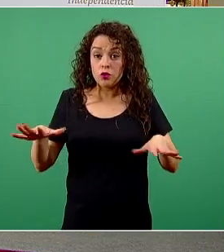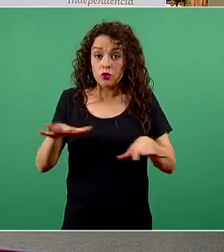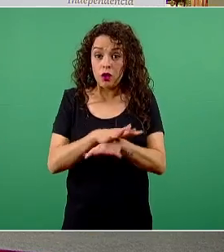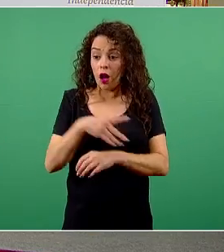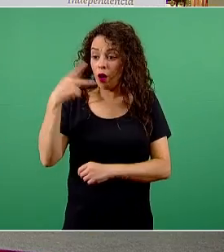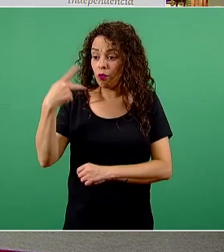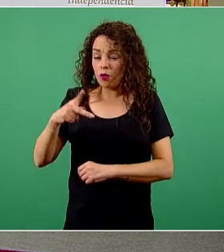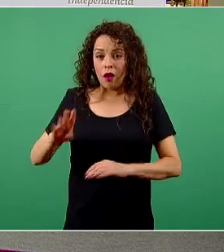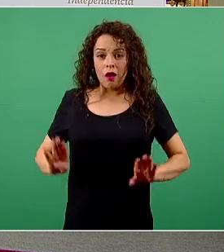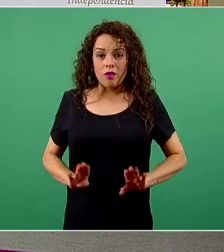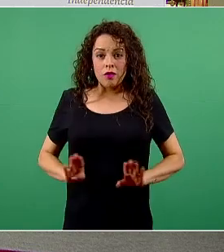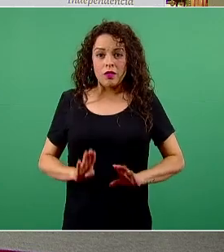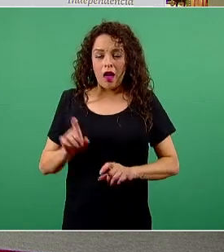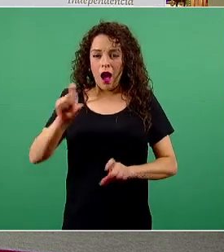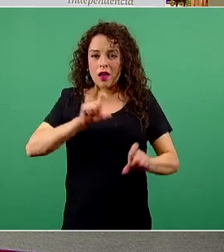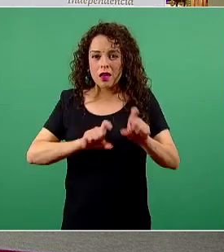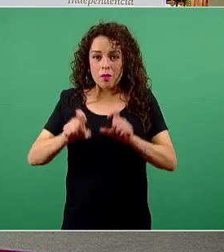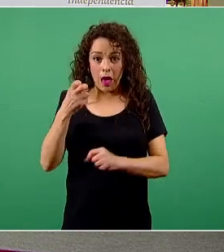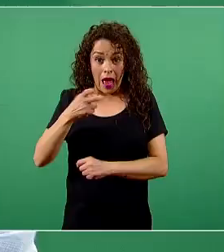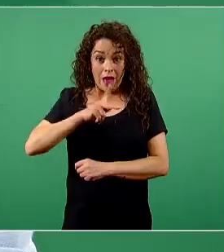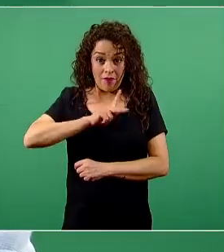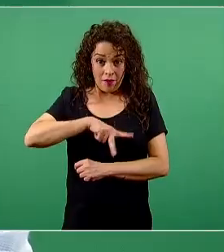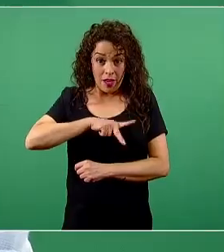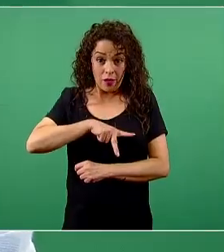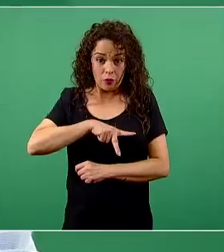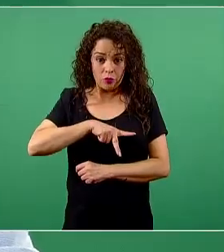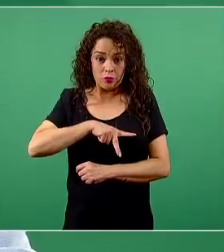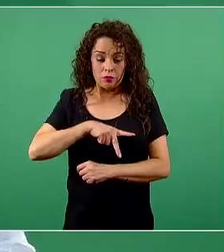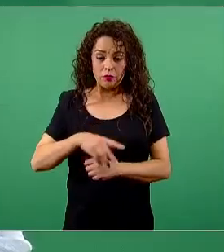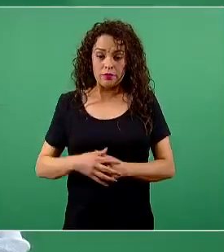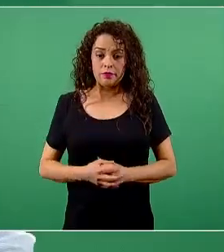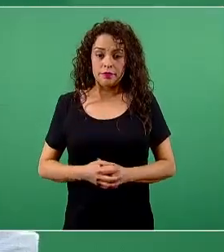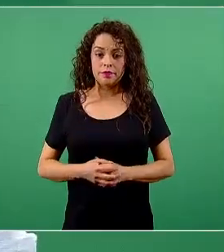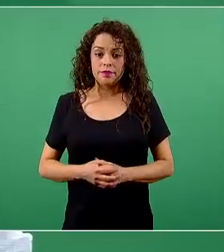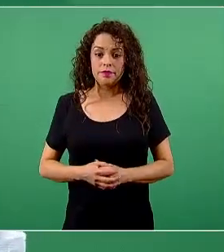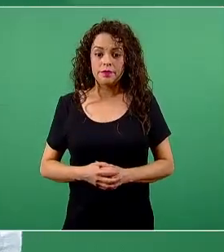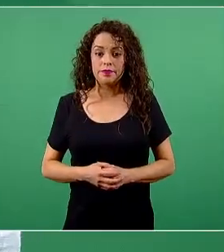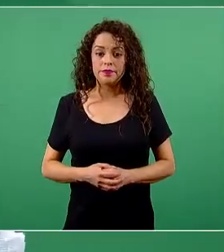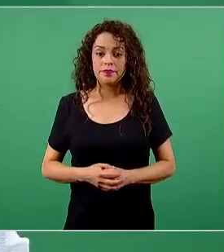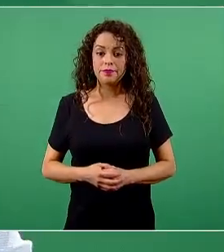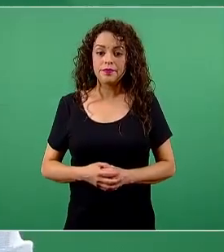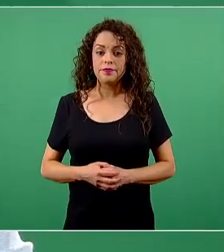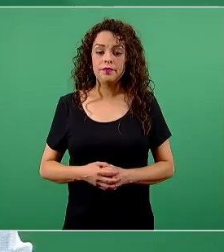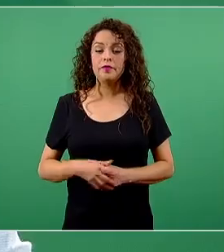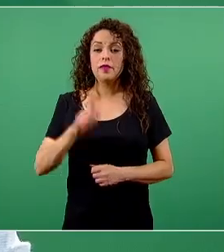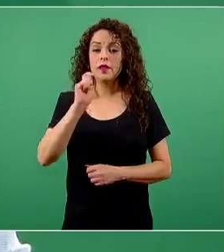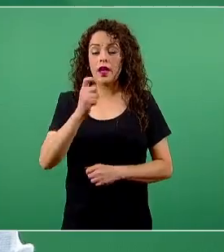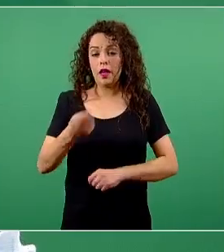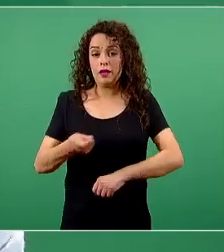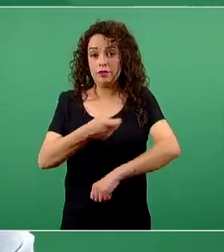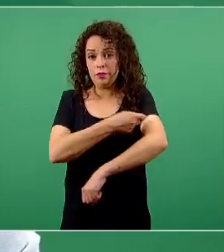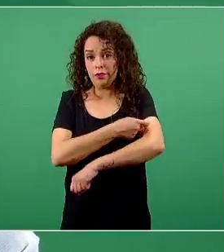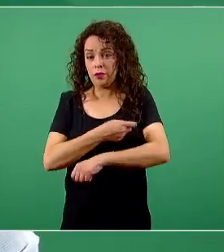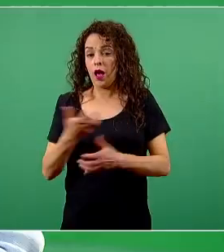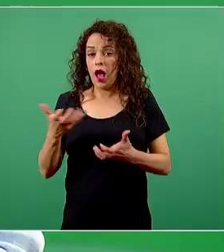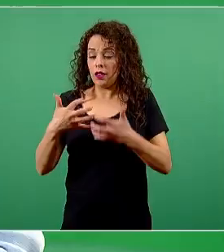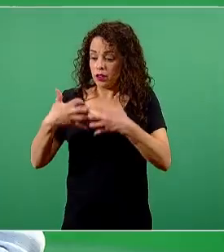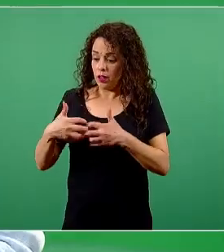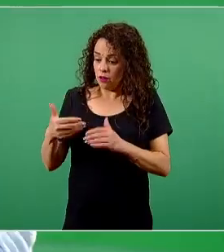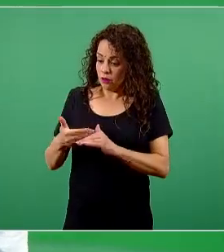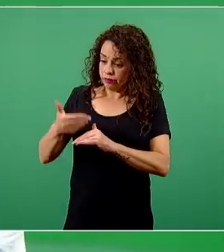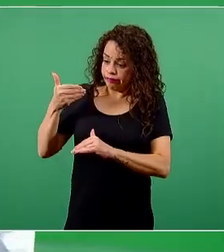del virus, de tal manera que los anticuerpos que se fabricaron para una variante de virus de meses